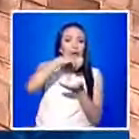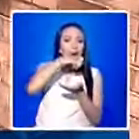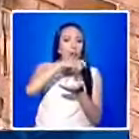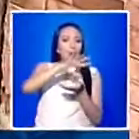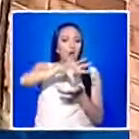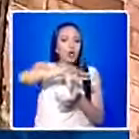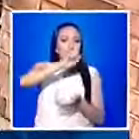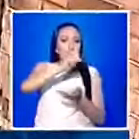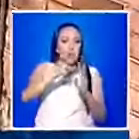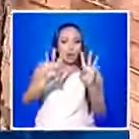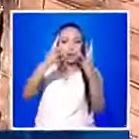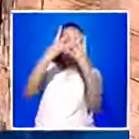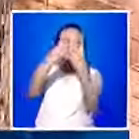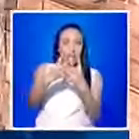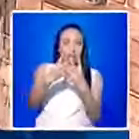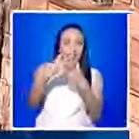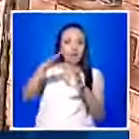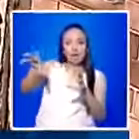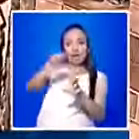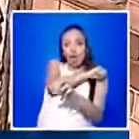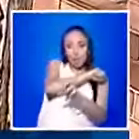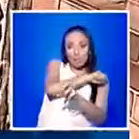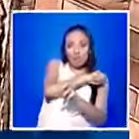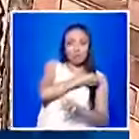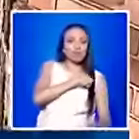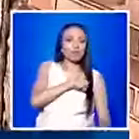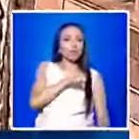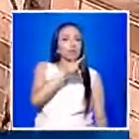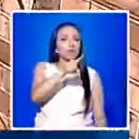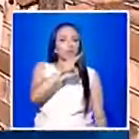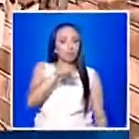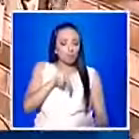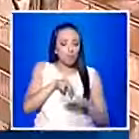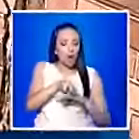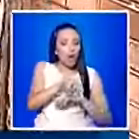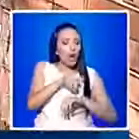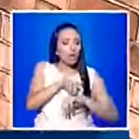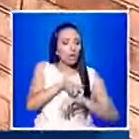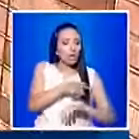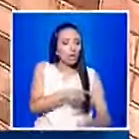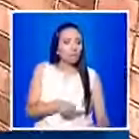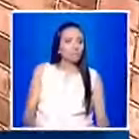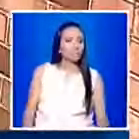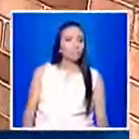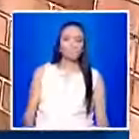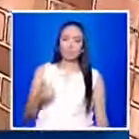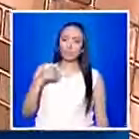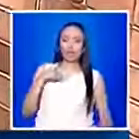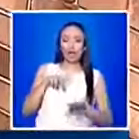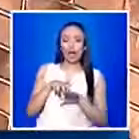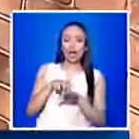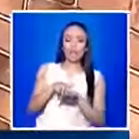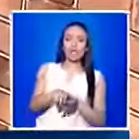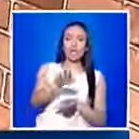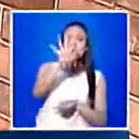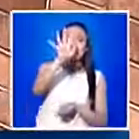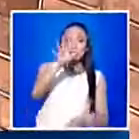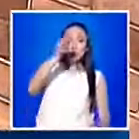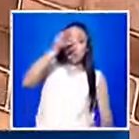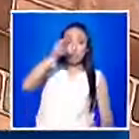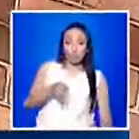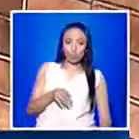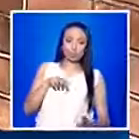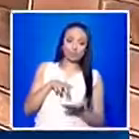dice, pero vinieron, se la arrancaron de ahí. ¿Y usted pasó por aquí a qué hora, mi vecino? Buenos días. Yo salí a las 5 en punto de la